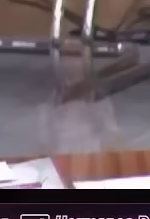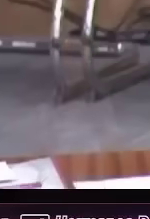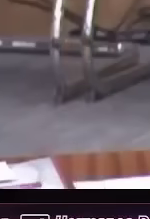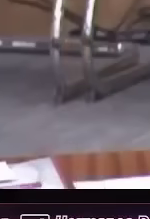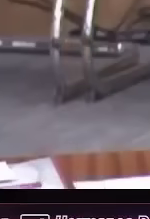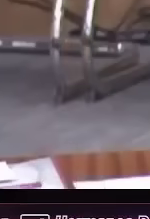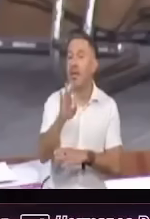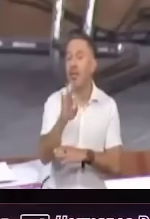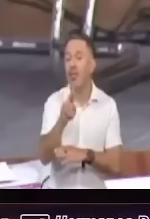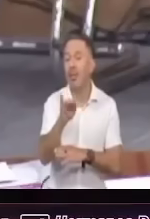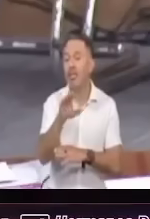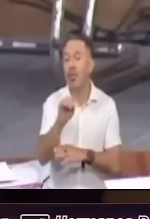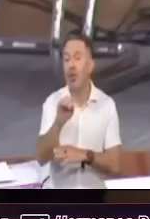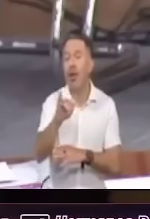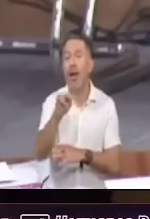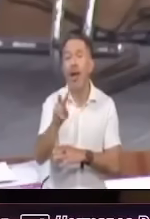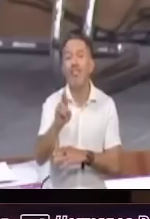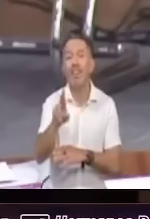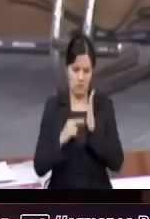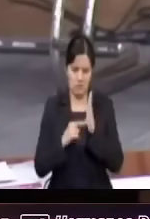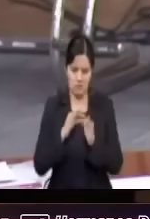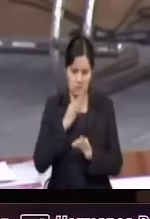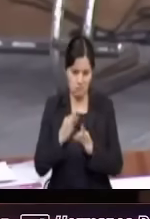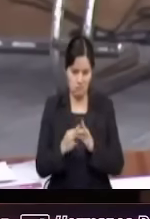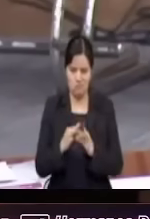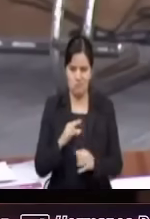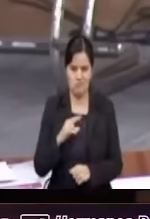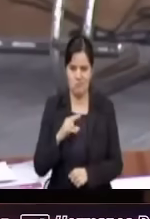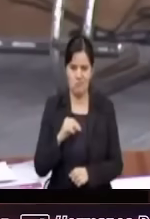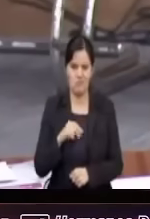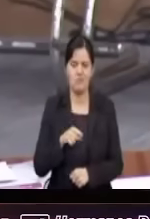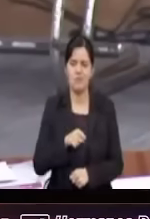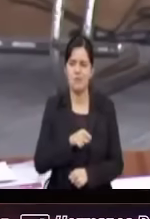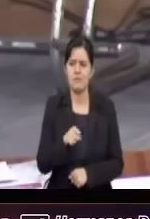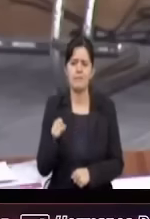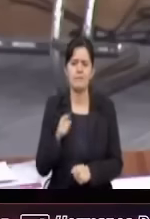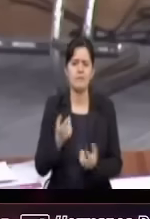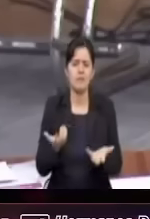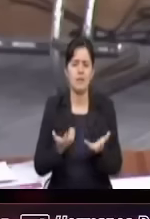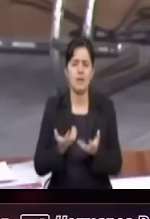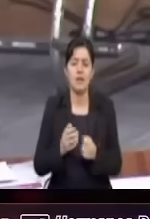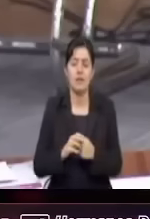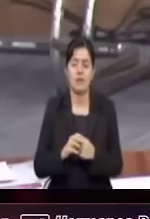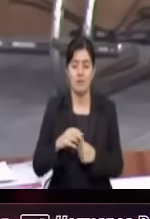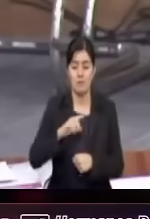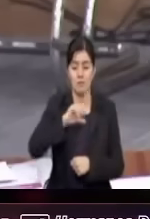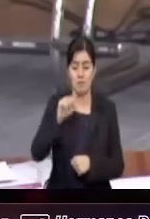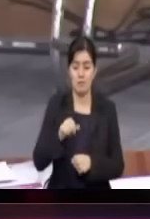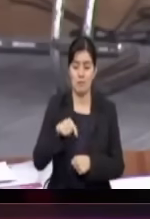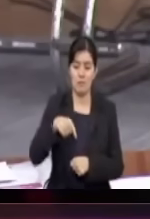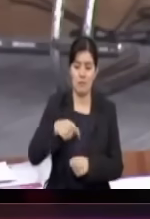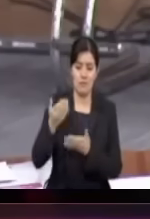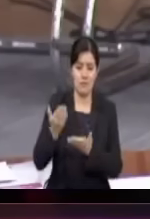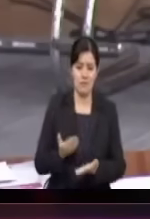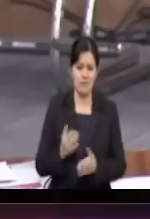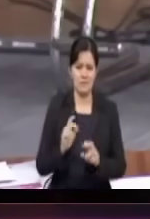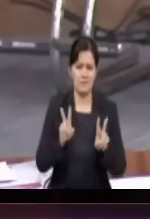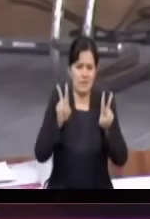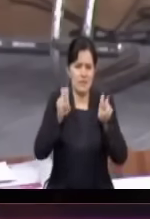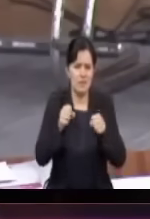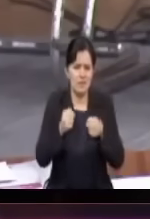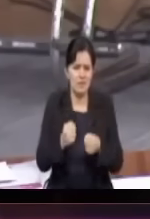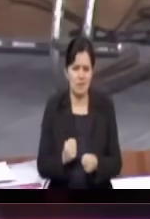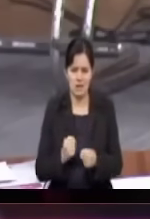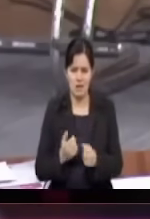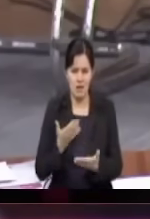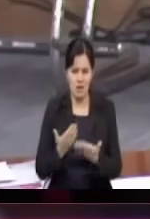el FBI, Cabeza de Vaca. Y tienen el descaro de venir a decir algo sobre el tema de seguridad cuando es clarísima